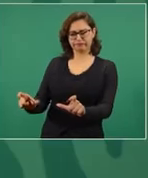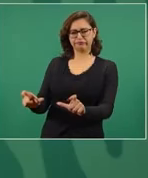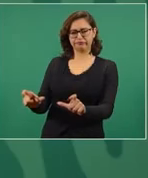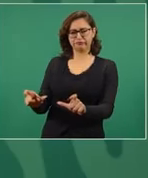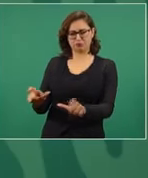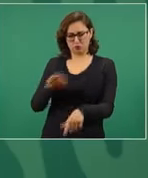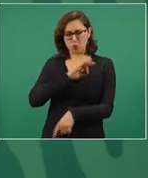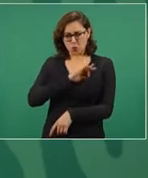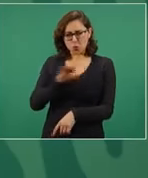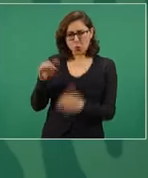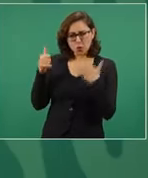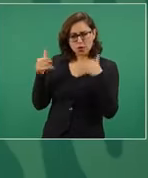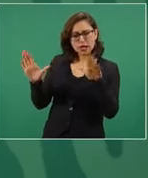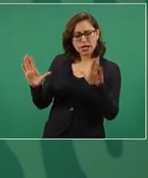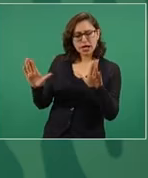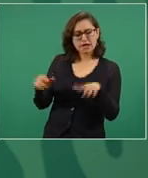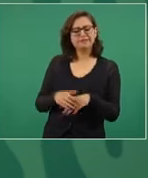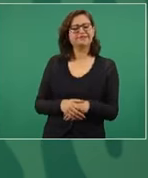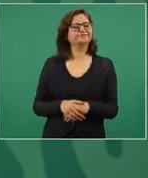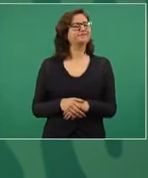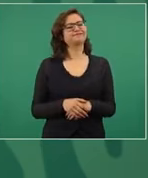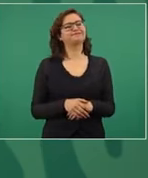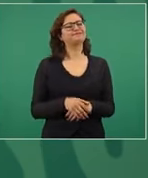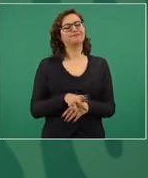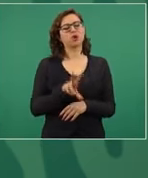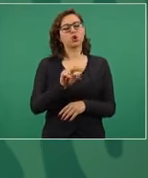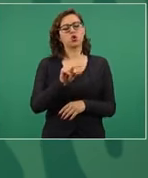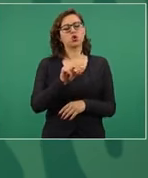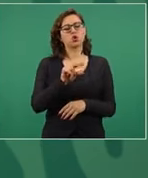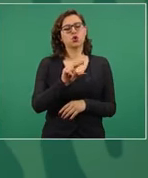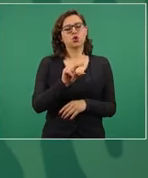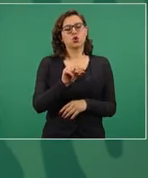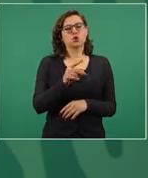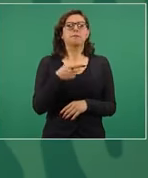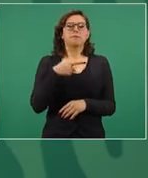No. Pero entre más podamos